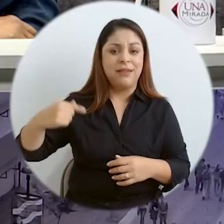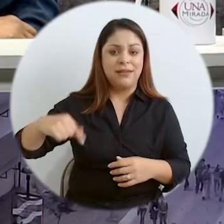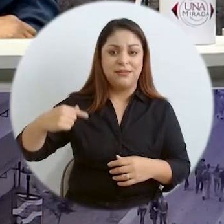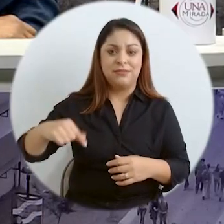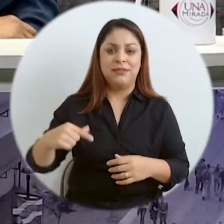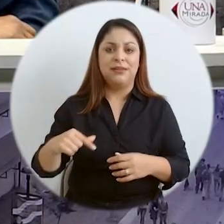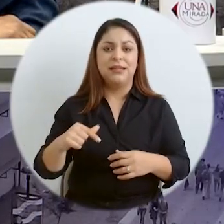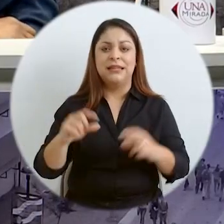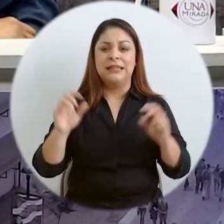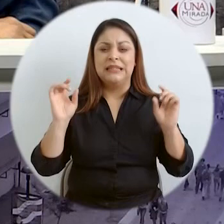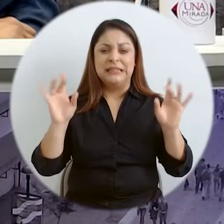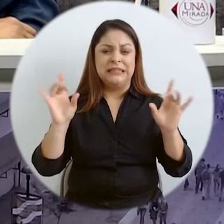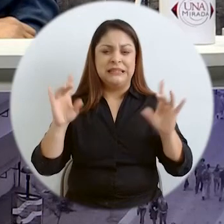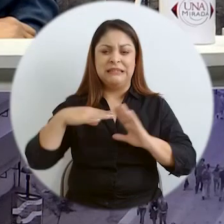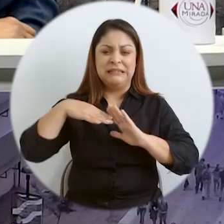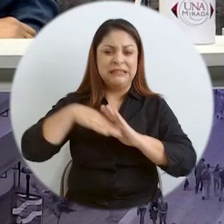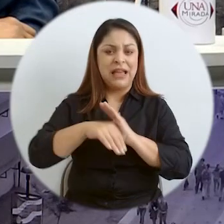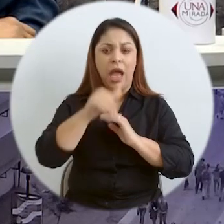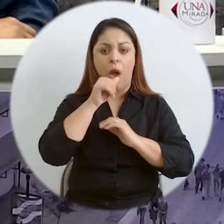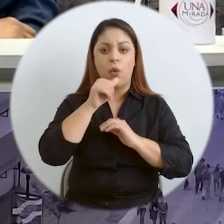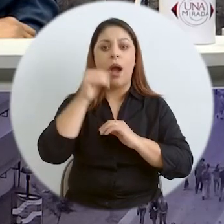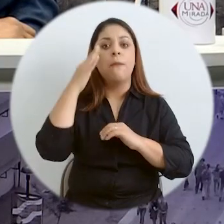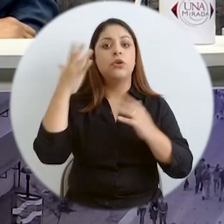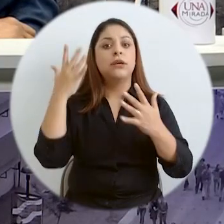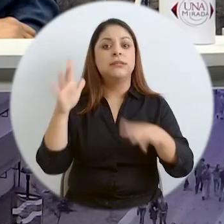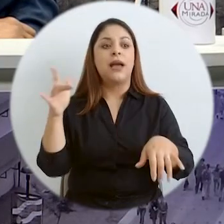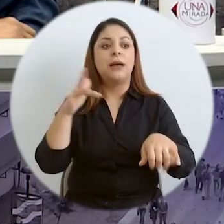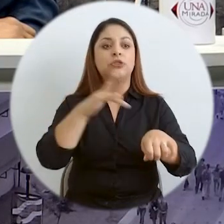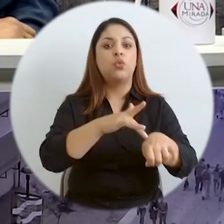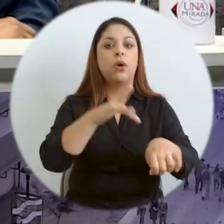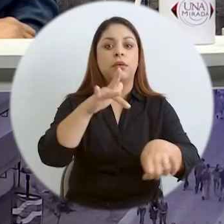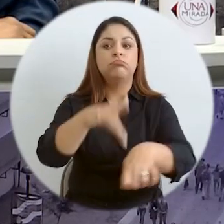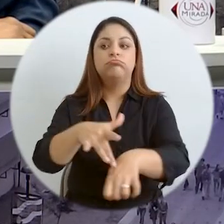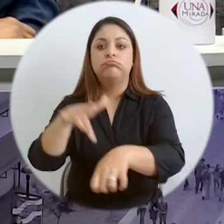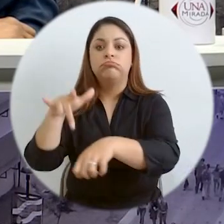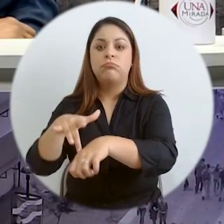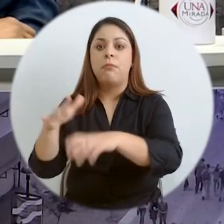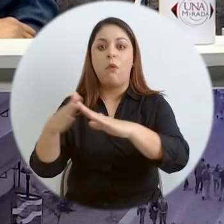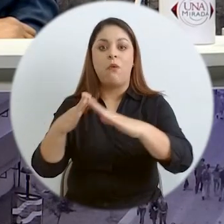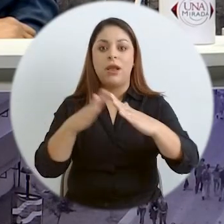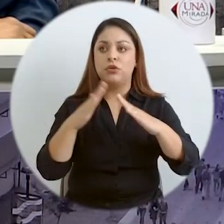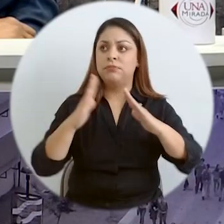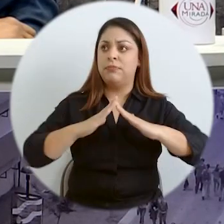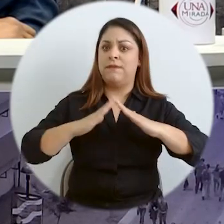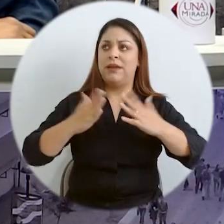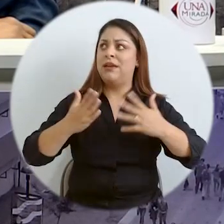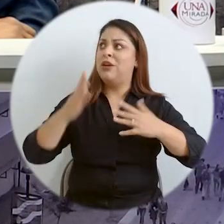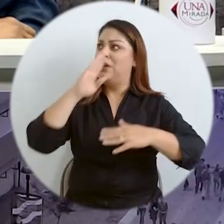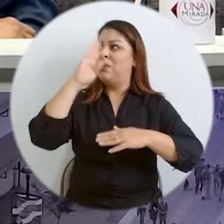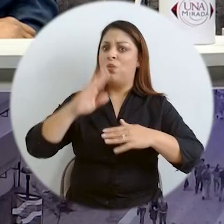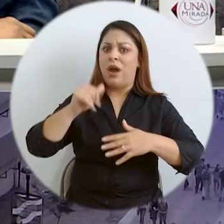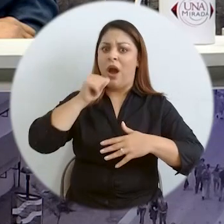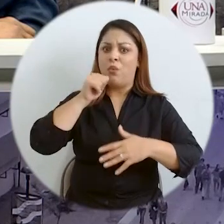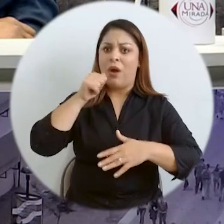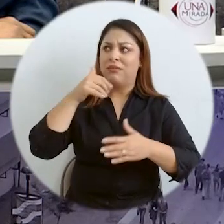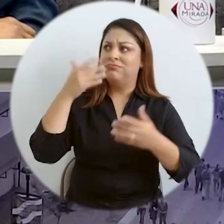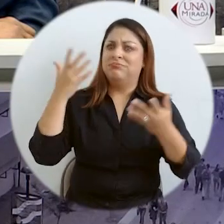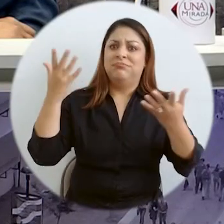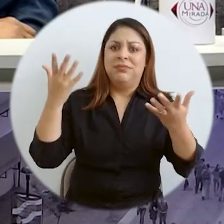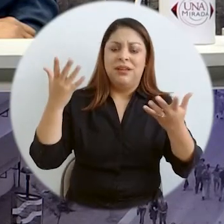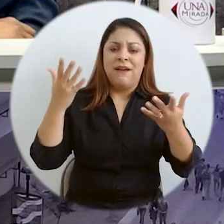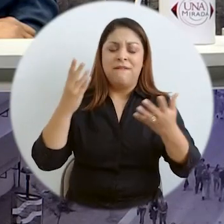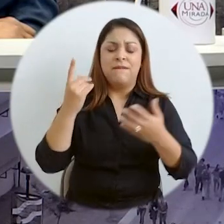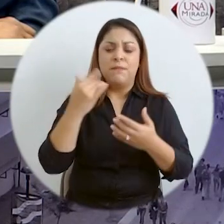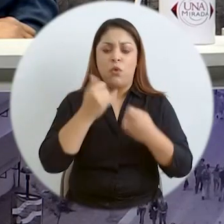tema de la crisis de agua, porque ya está tocando poblaciones residenciales que tal vez nunca antes habían tenido este problema aquí en el Valle Central, y ni